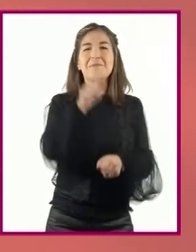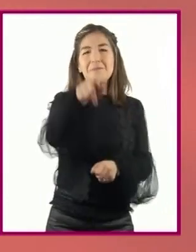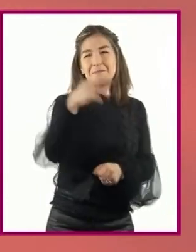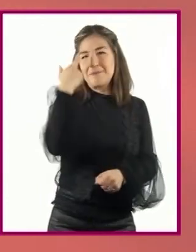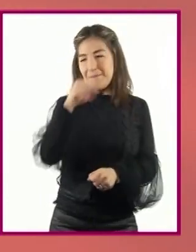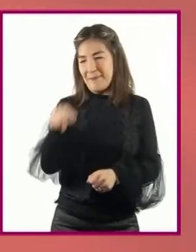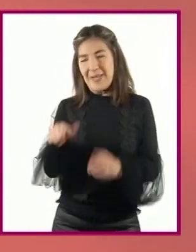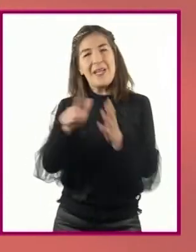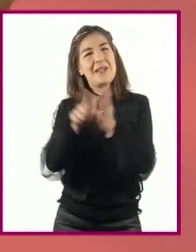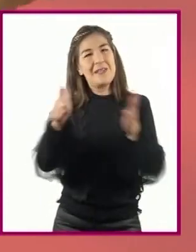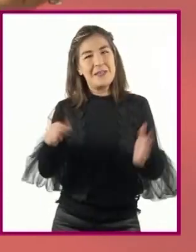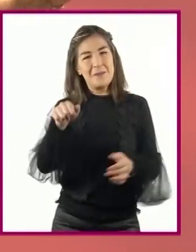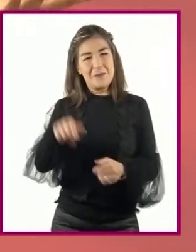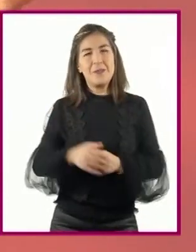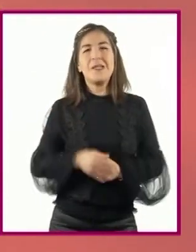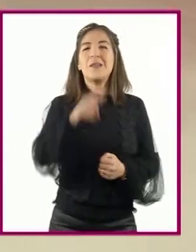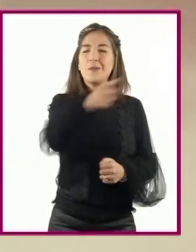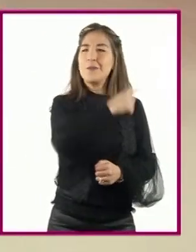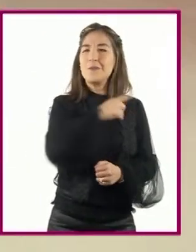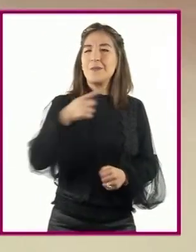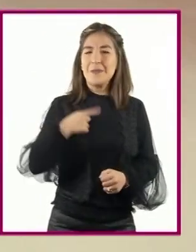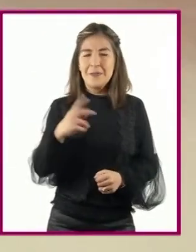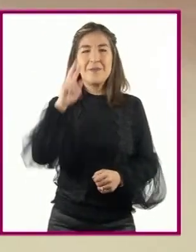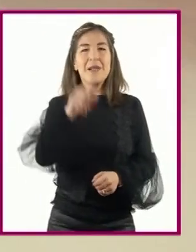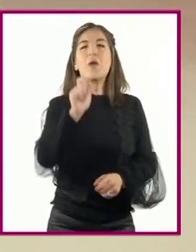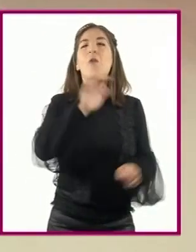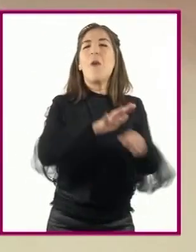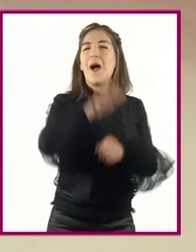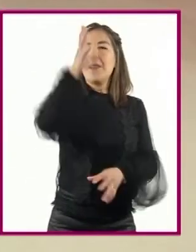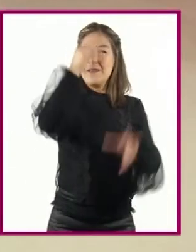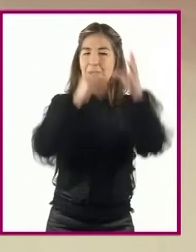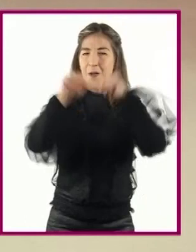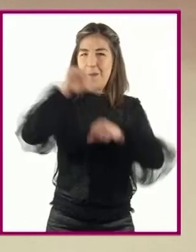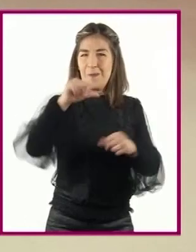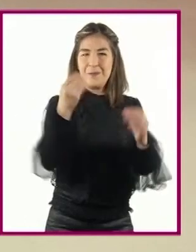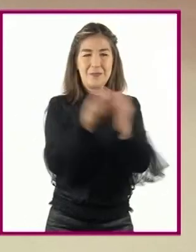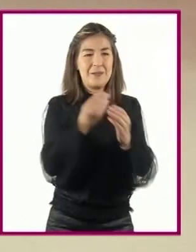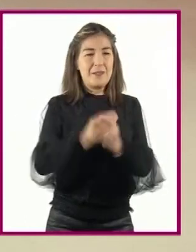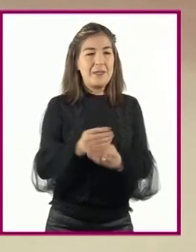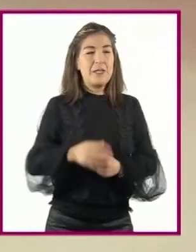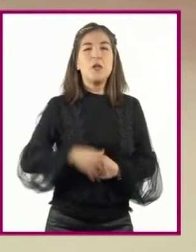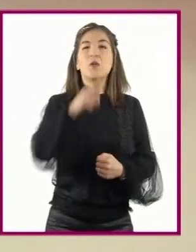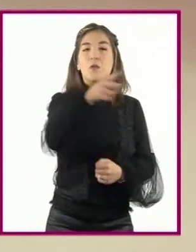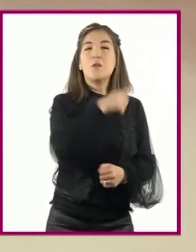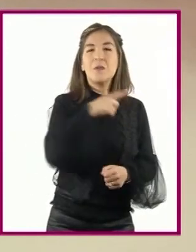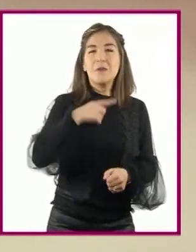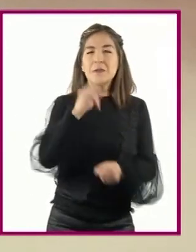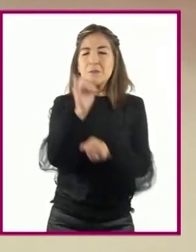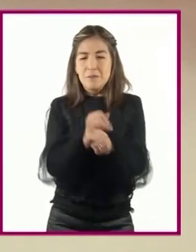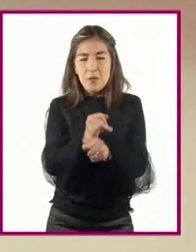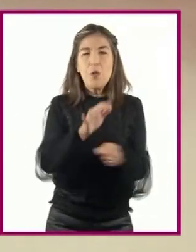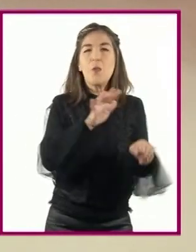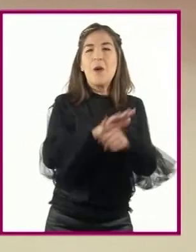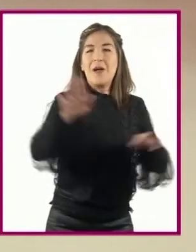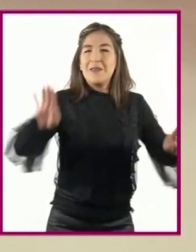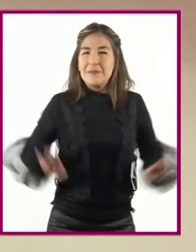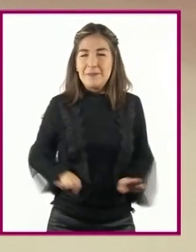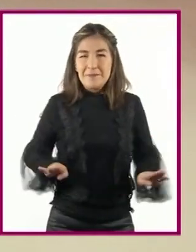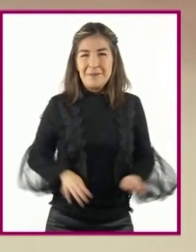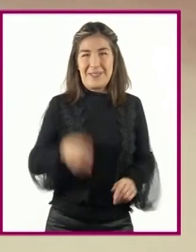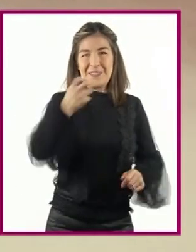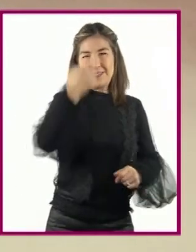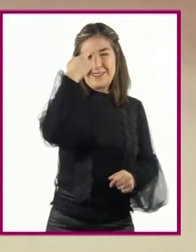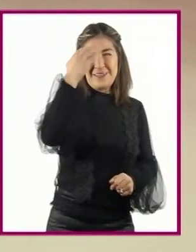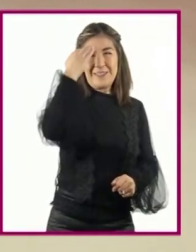de texto. Solo tienen que buscar el aprendizaje esperado. Infiere algunas características del